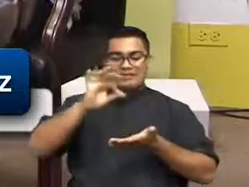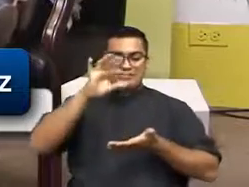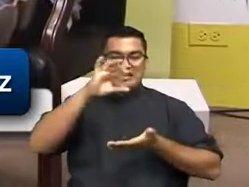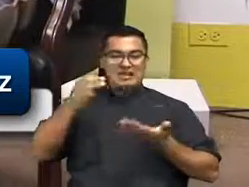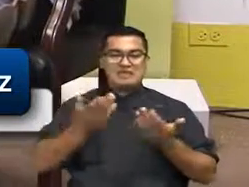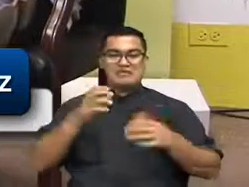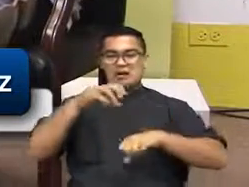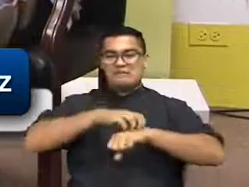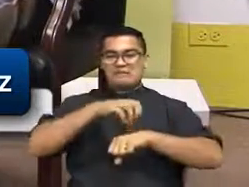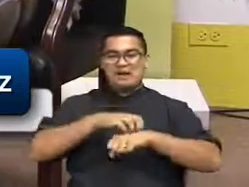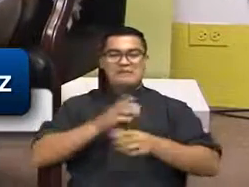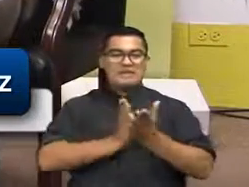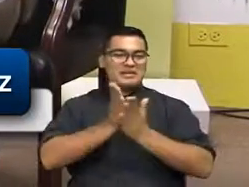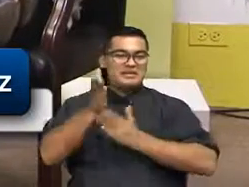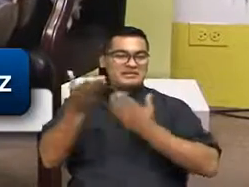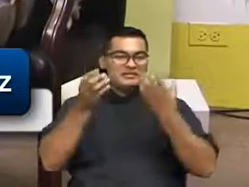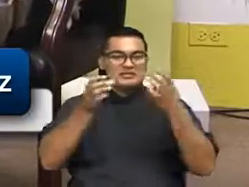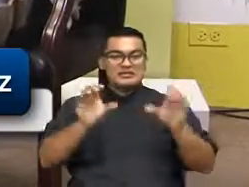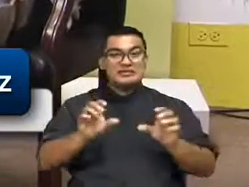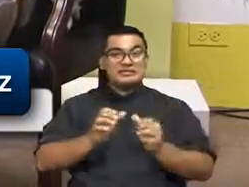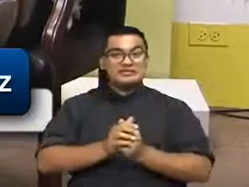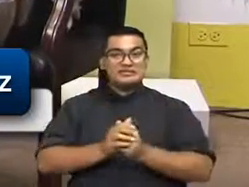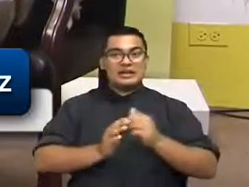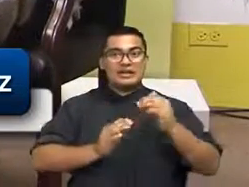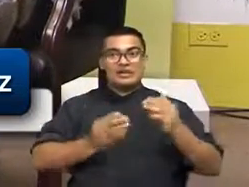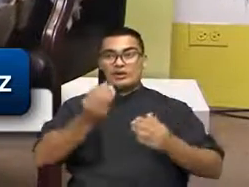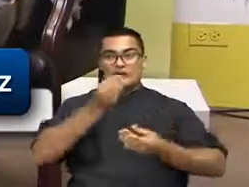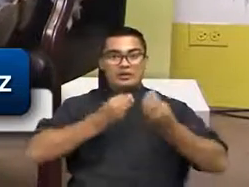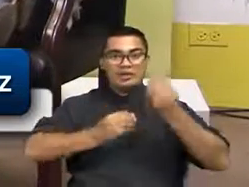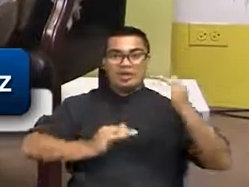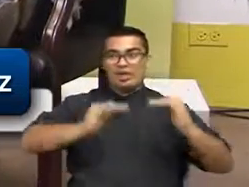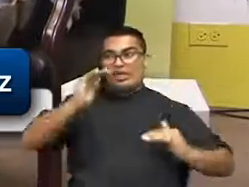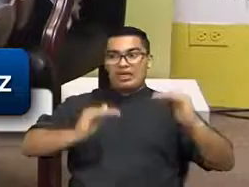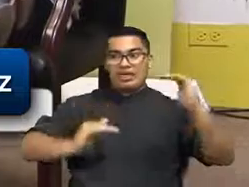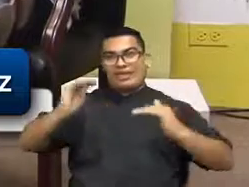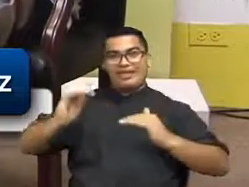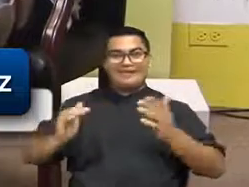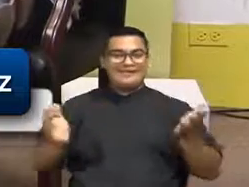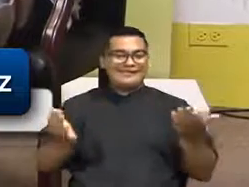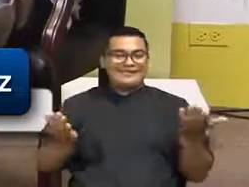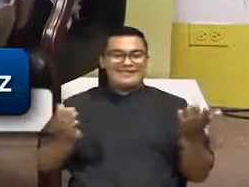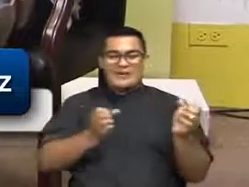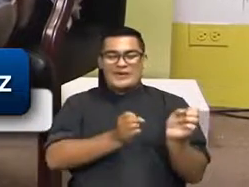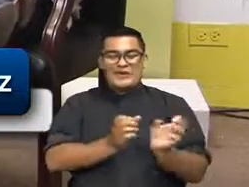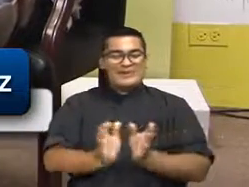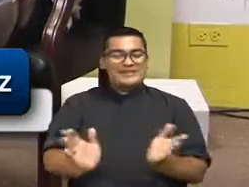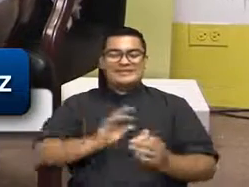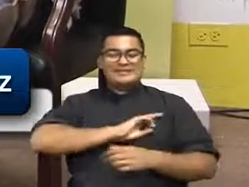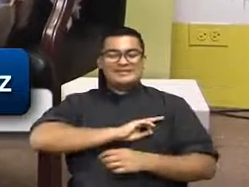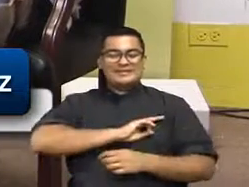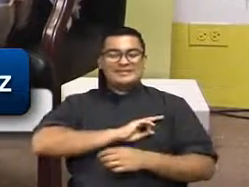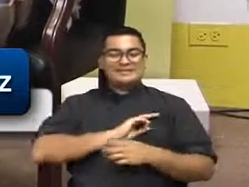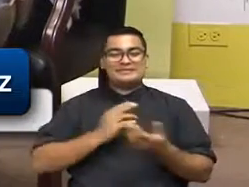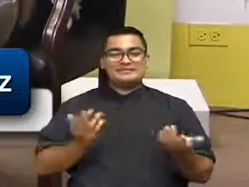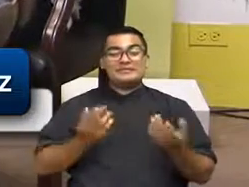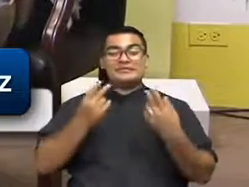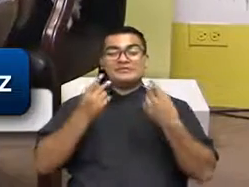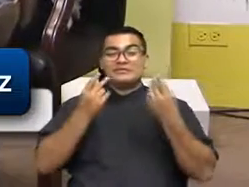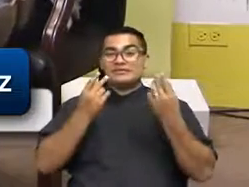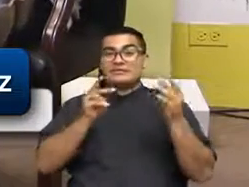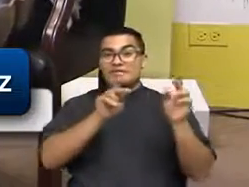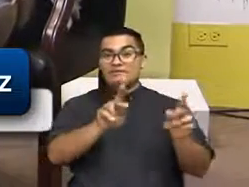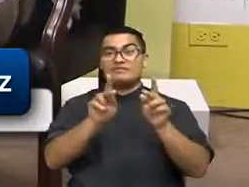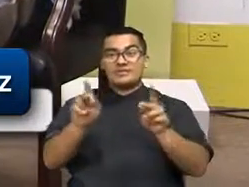comemos guineo. Es una alimentación desbalanceada la que nosotros tenemos. Es una alimentación que no todos, pero sí la gran mayoría de la